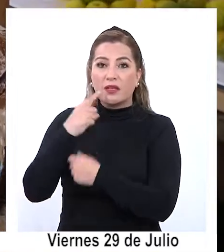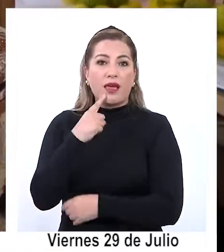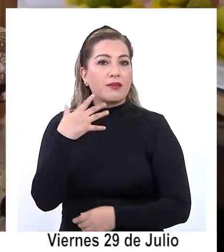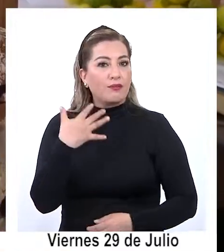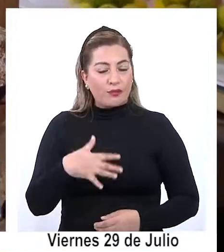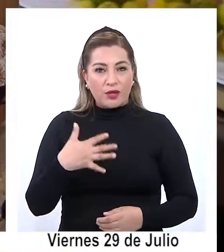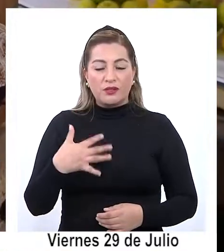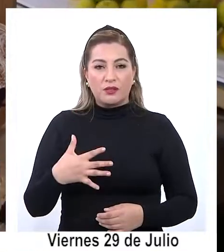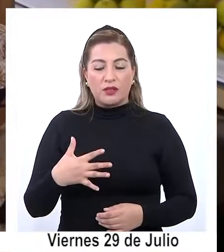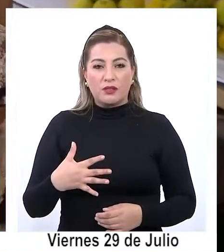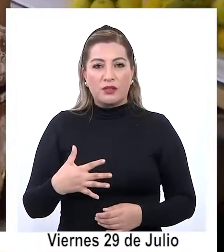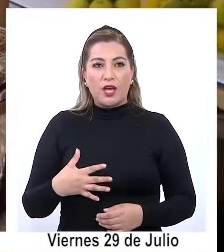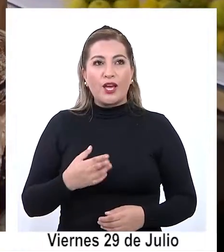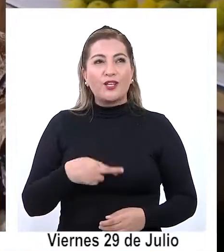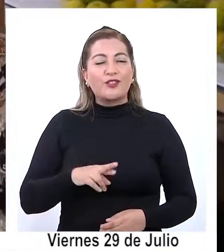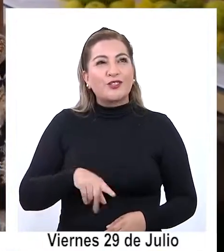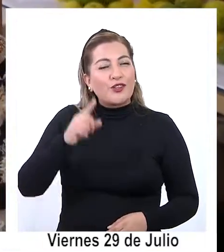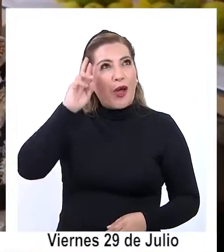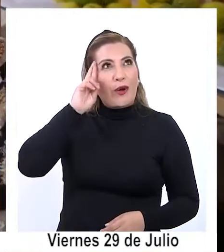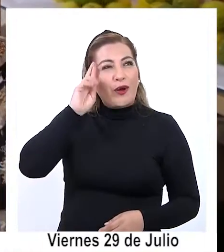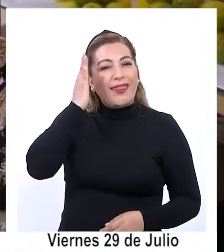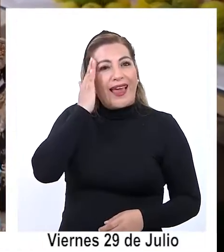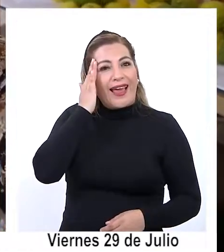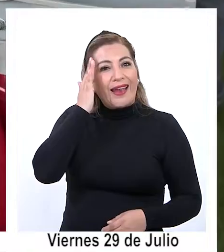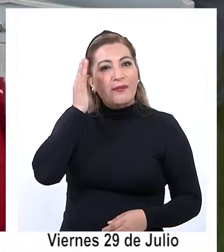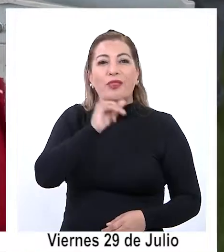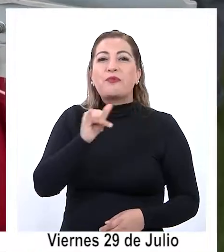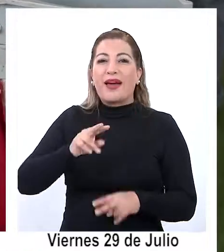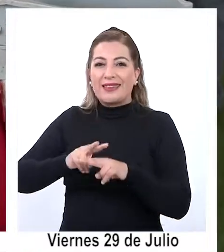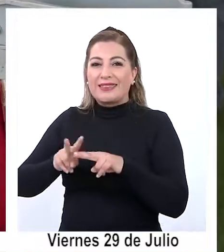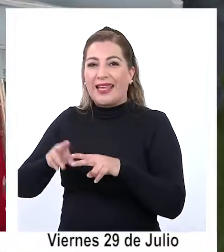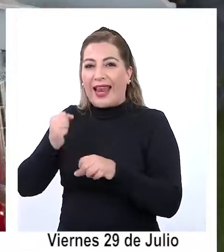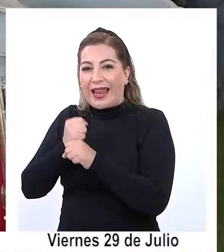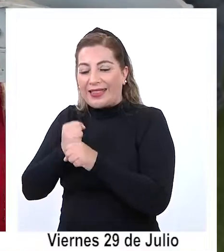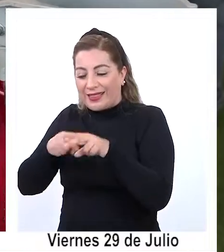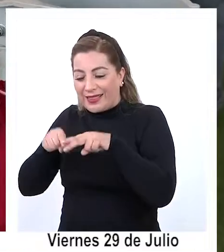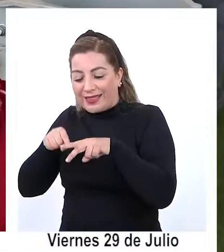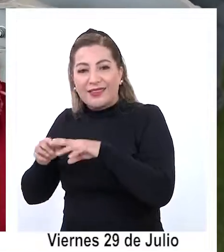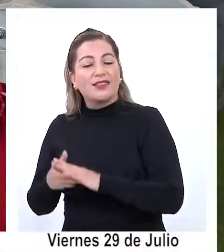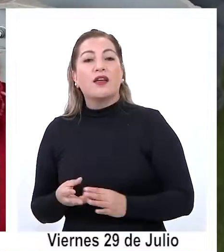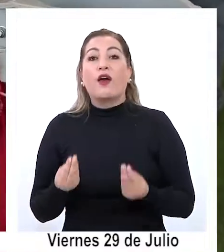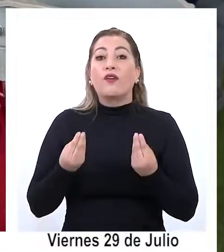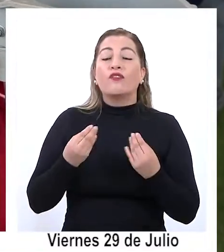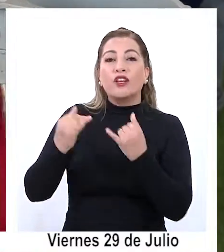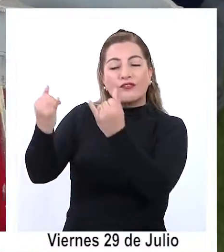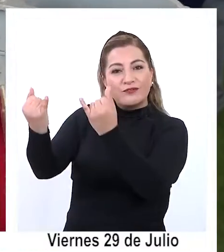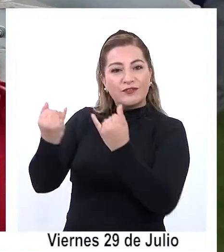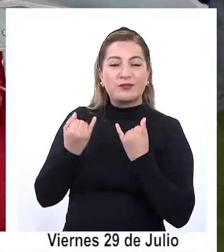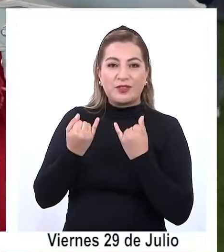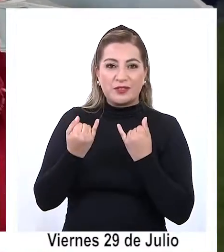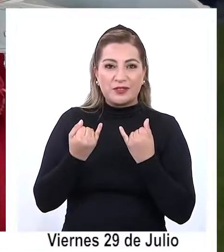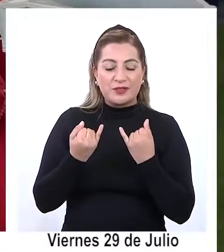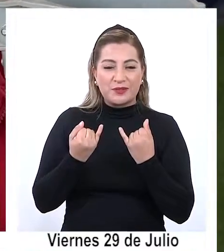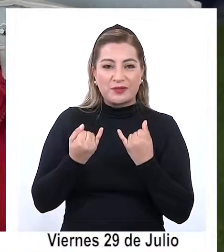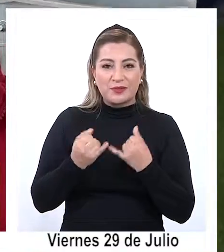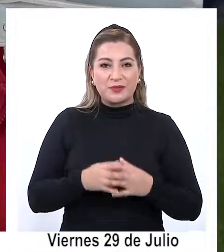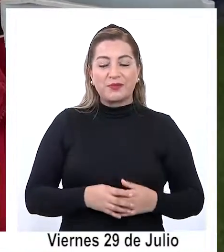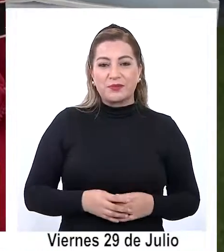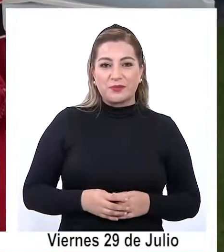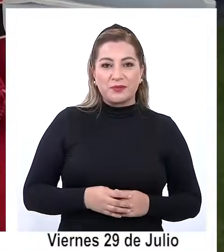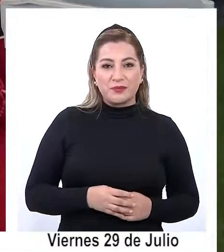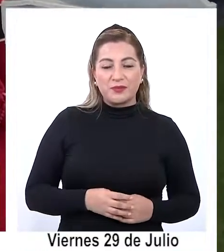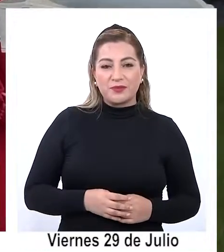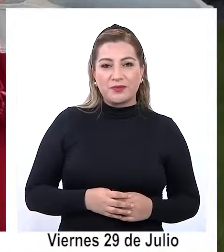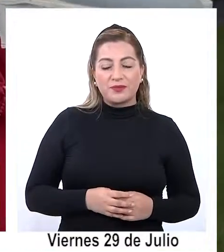y hay que tratar de acordarse de todo nomás para poder aplicarlo. Muy buena información, sobre todo lo que más me y que